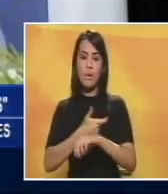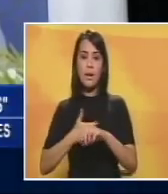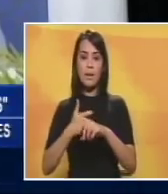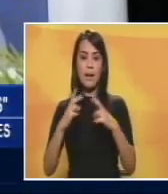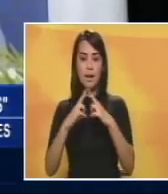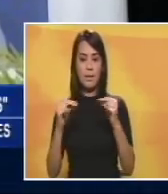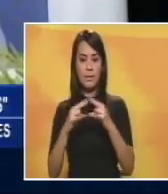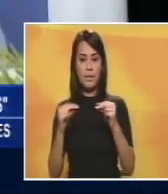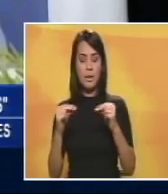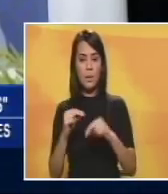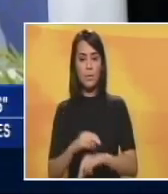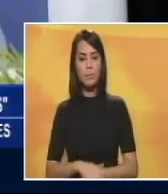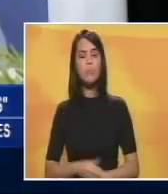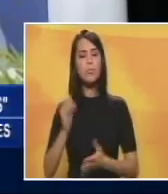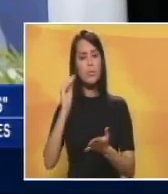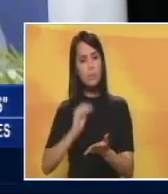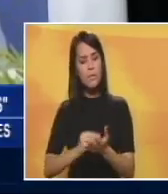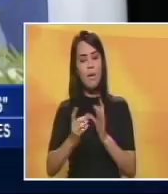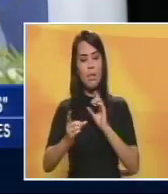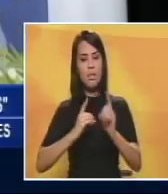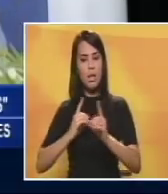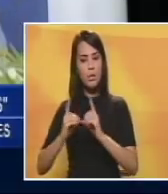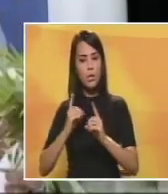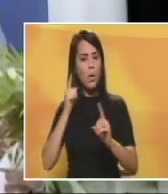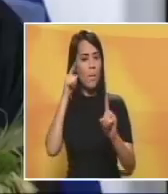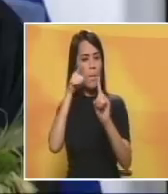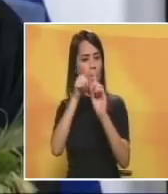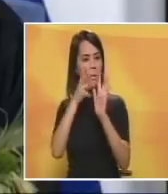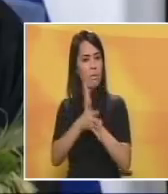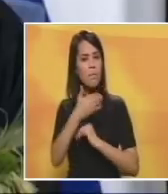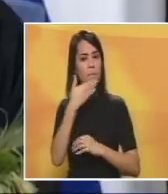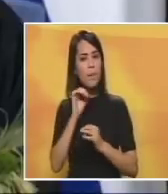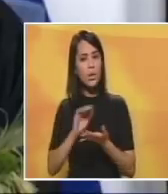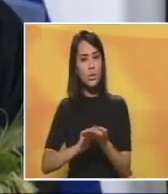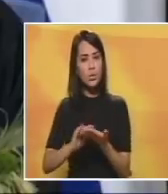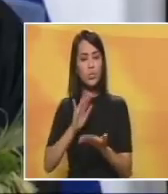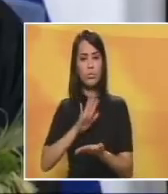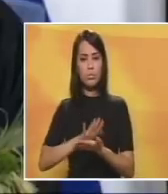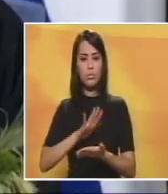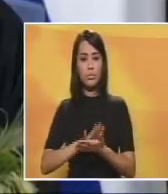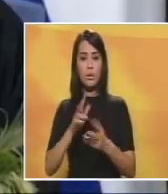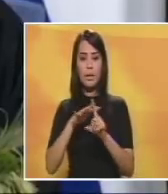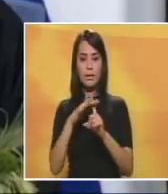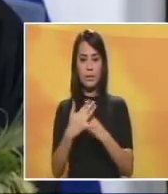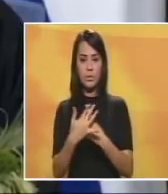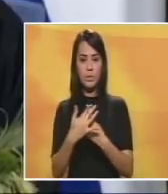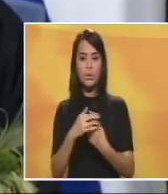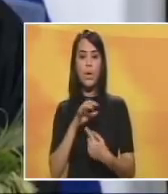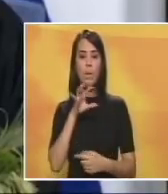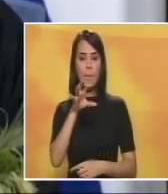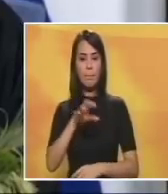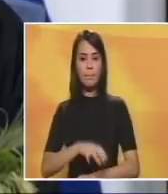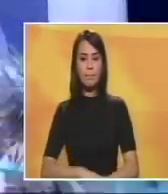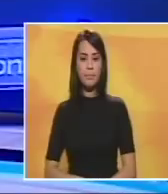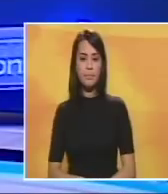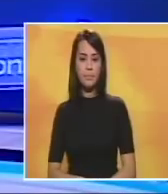Ortega para reanudar el diálogo a fin de encontrar una salida pacífica a la situación de la